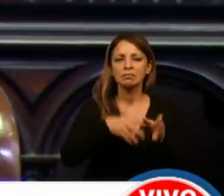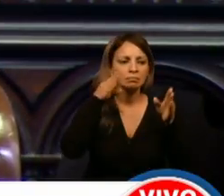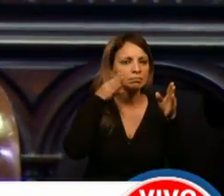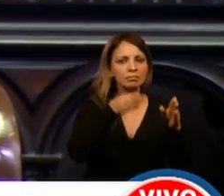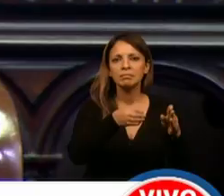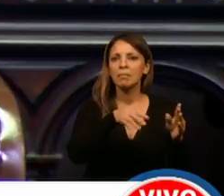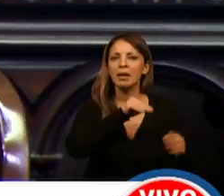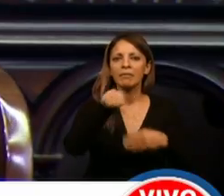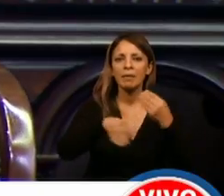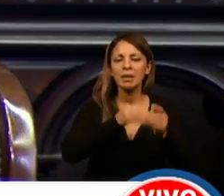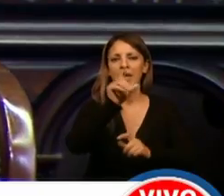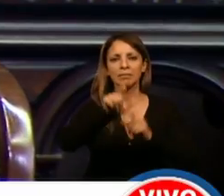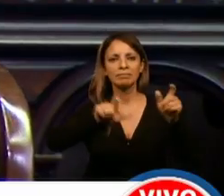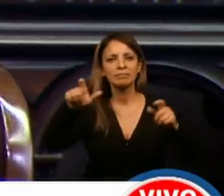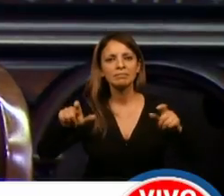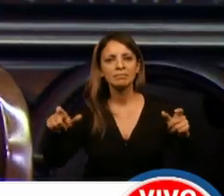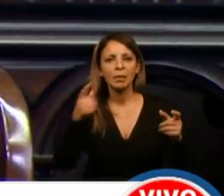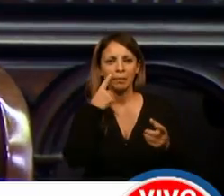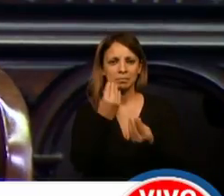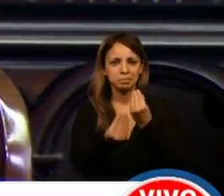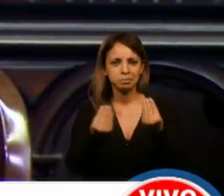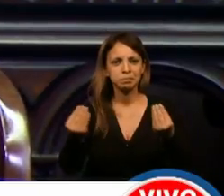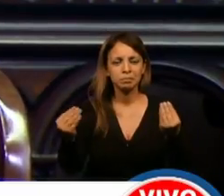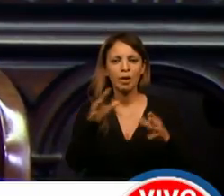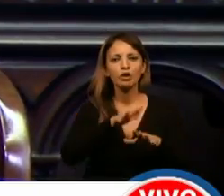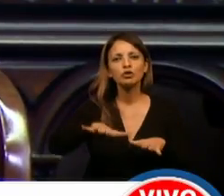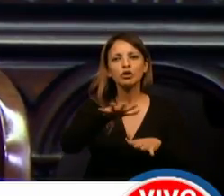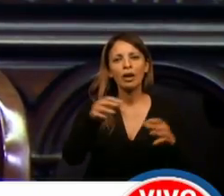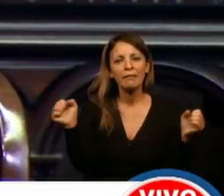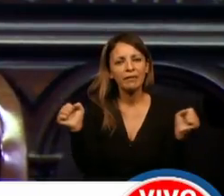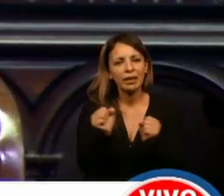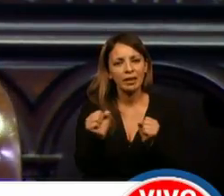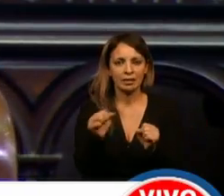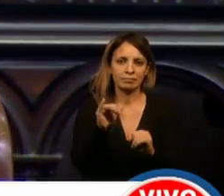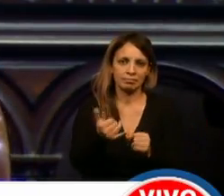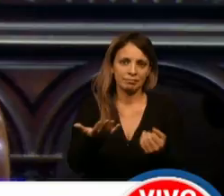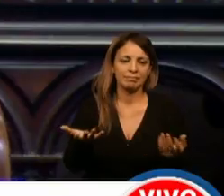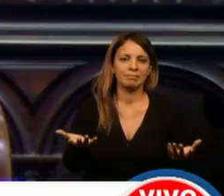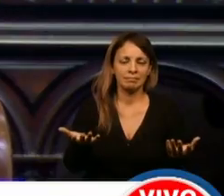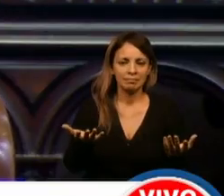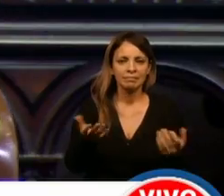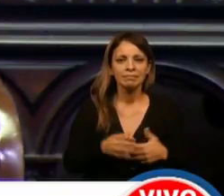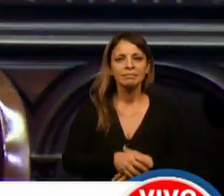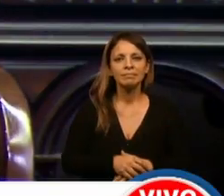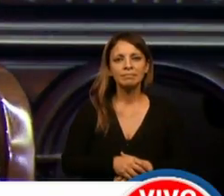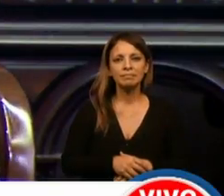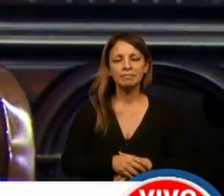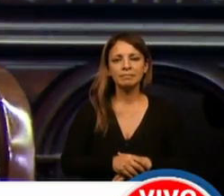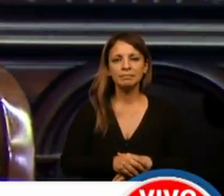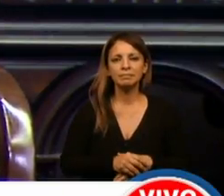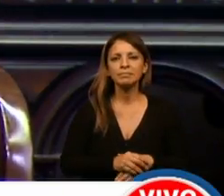hacia usuarios residentes en zonas frías que además